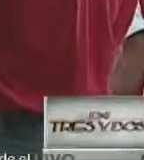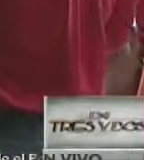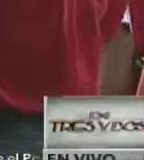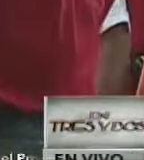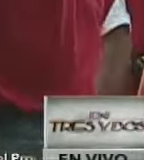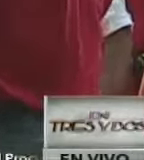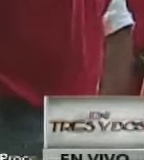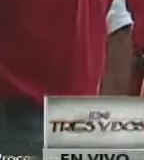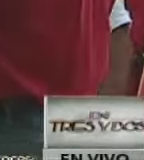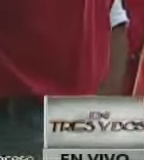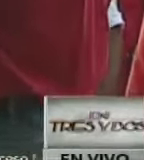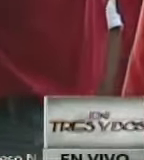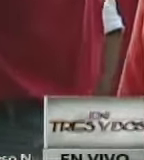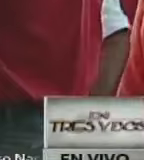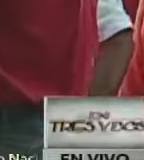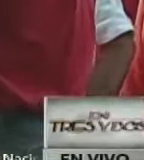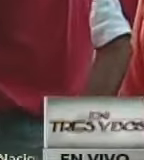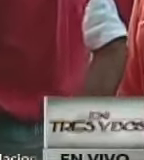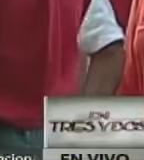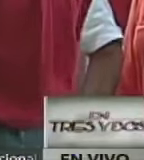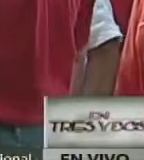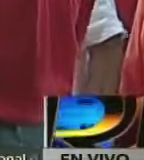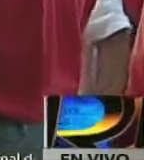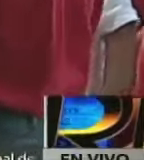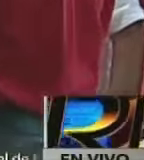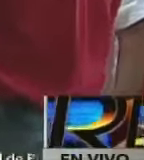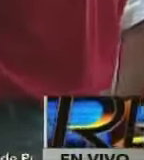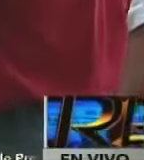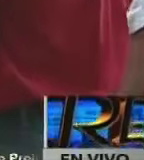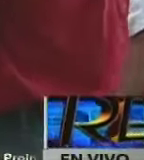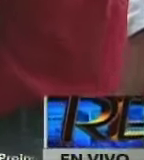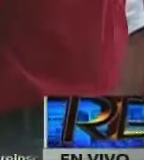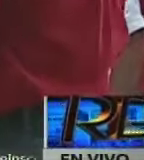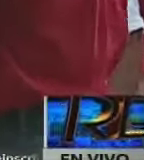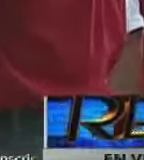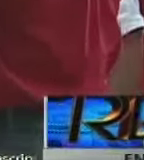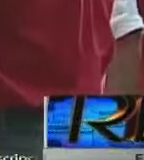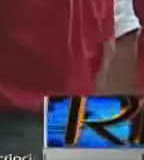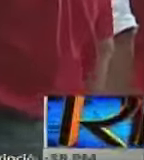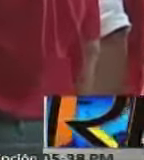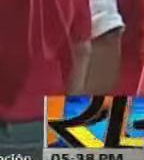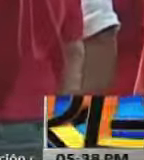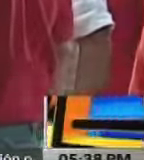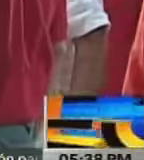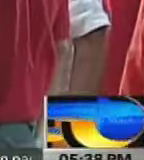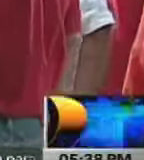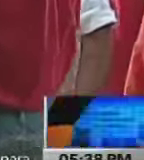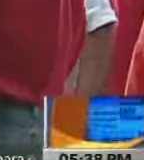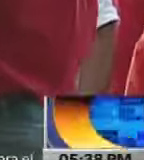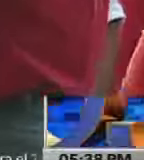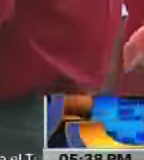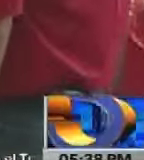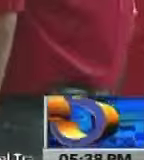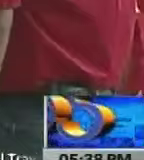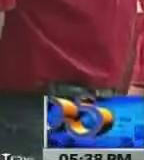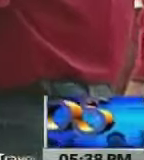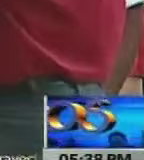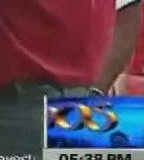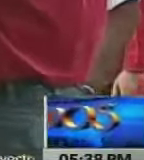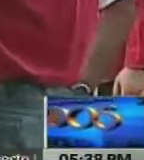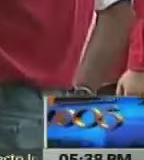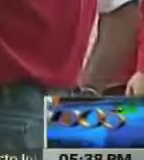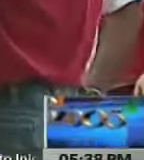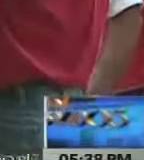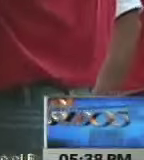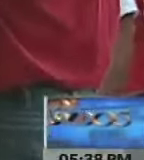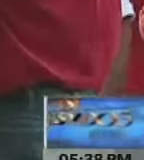Sí, efectivamente, usuarios y usuarias del sistema bolivariano de comunicación e información, nosotros